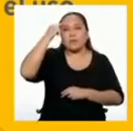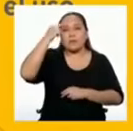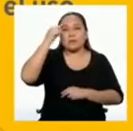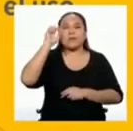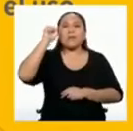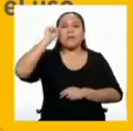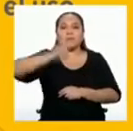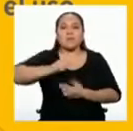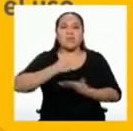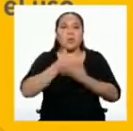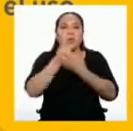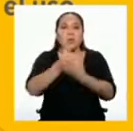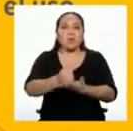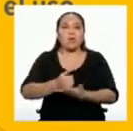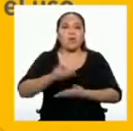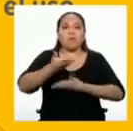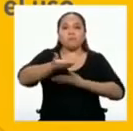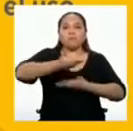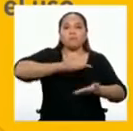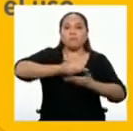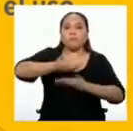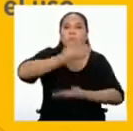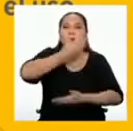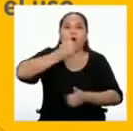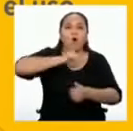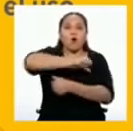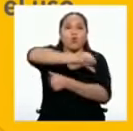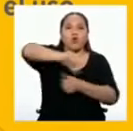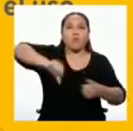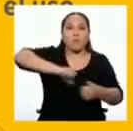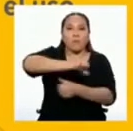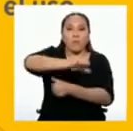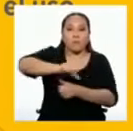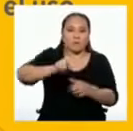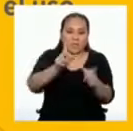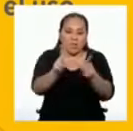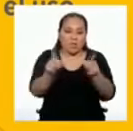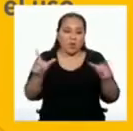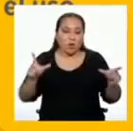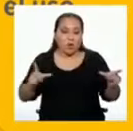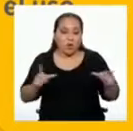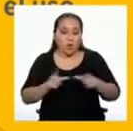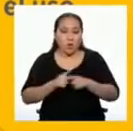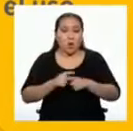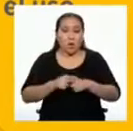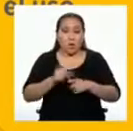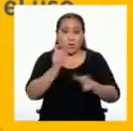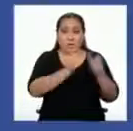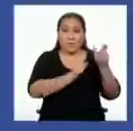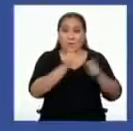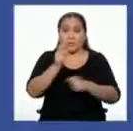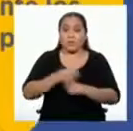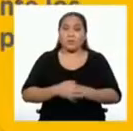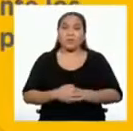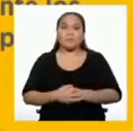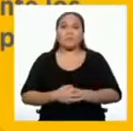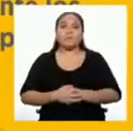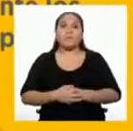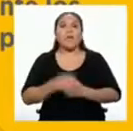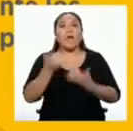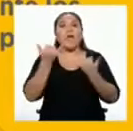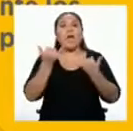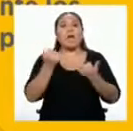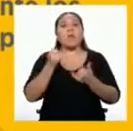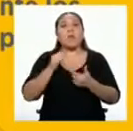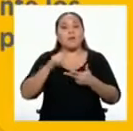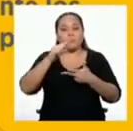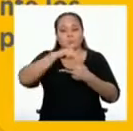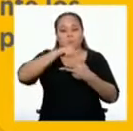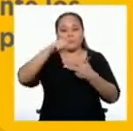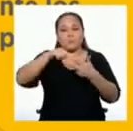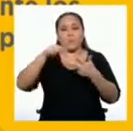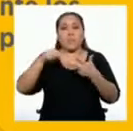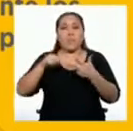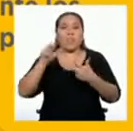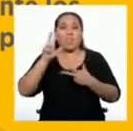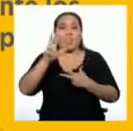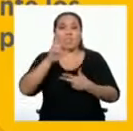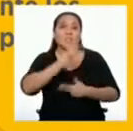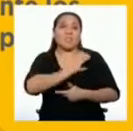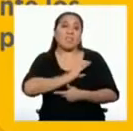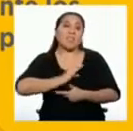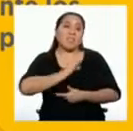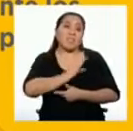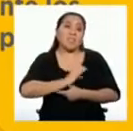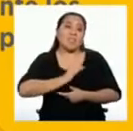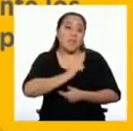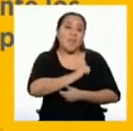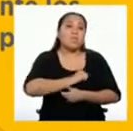que convivamos en armonía en el uso de espacios públicos. Muy bien. Ahora anota tres comportamientos que te gustaría